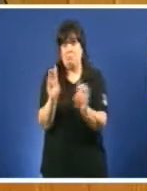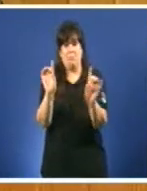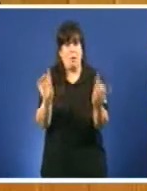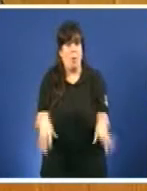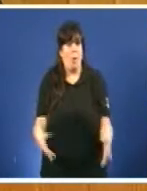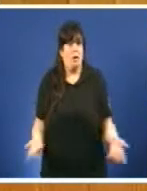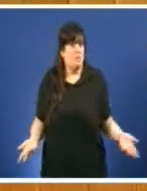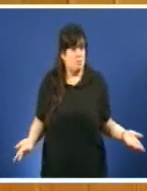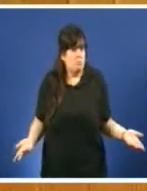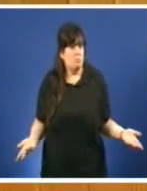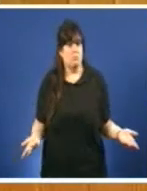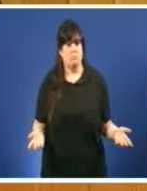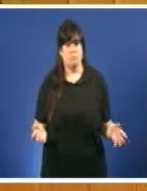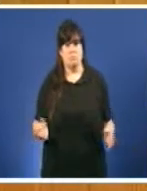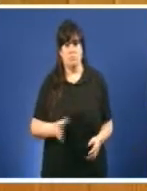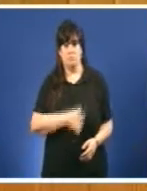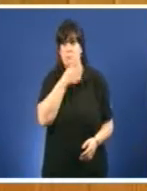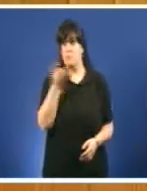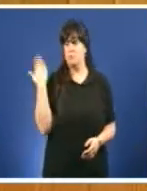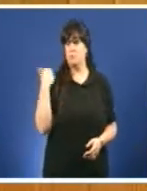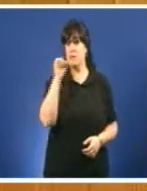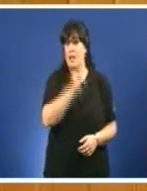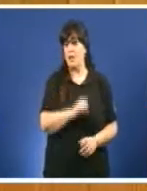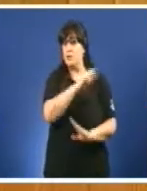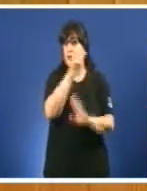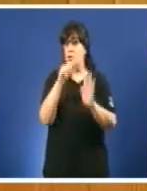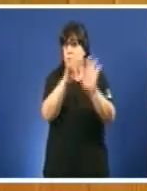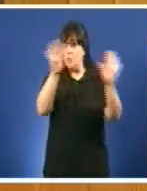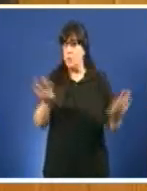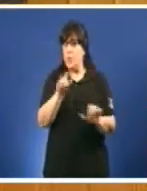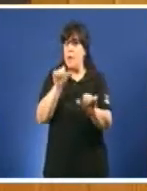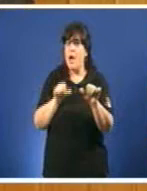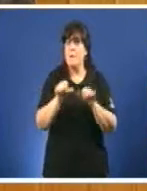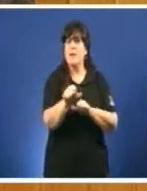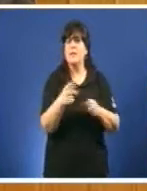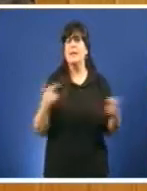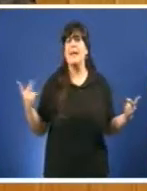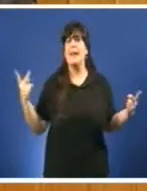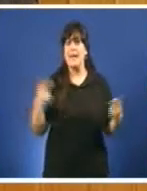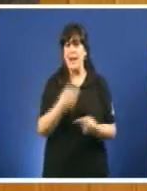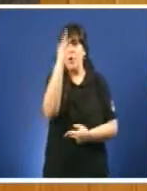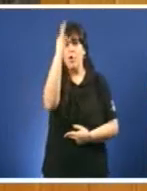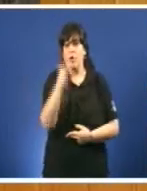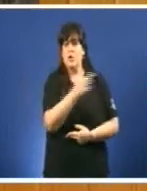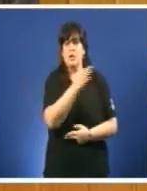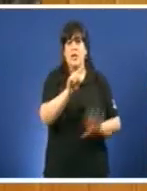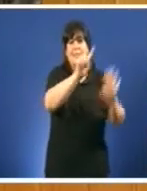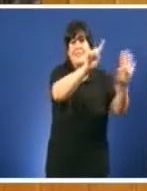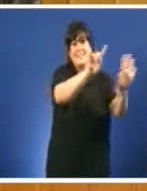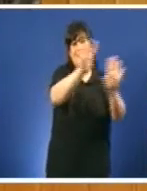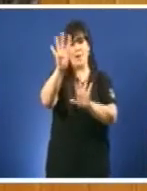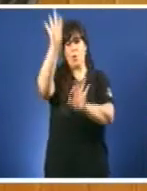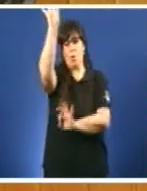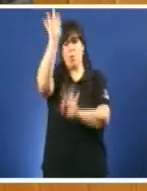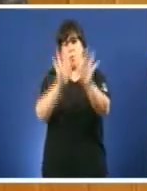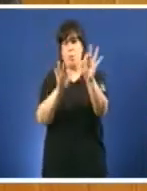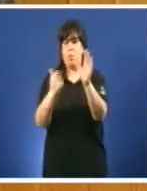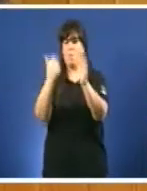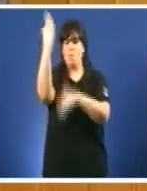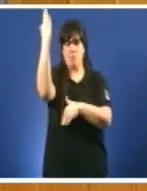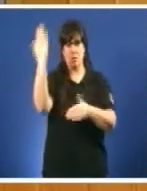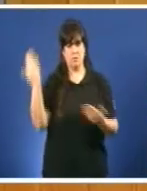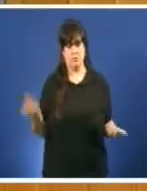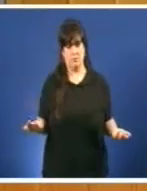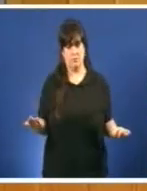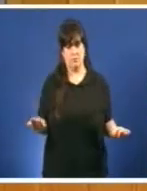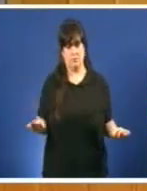dende 2009 o recorte acumulado supera xa o 69%. Por se houbese